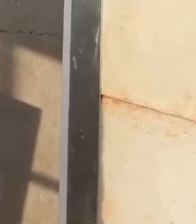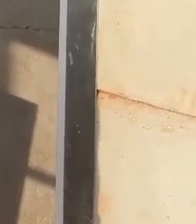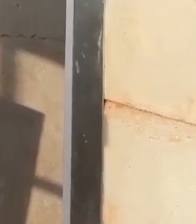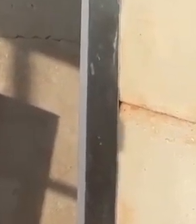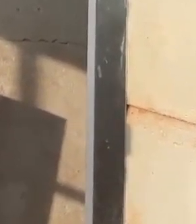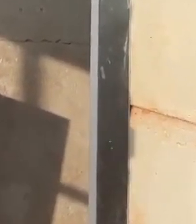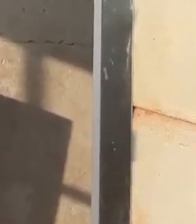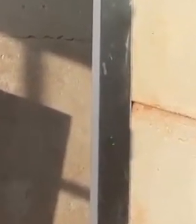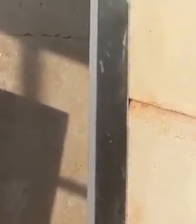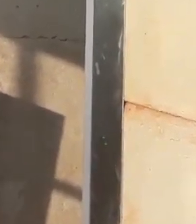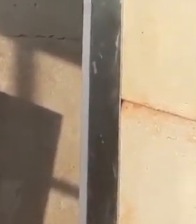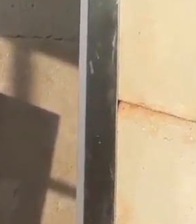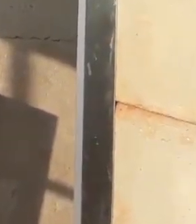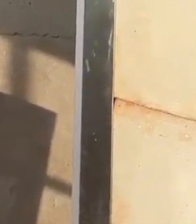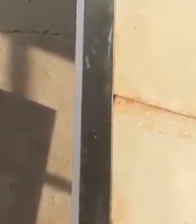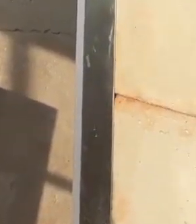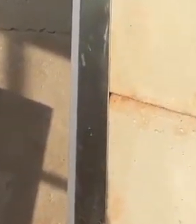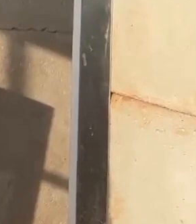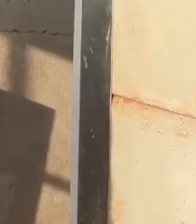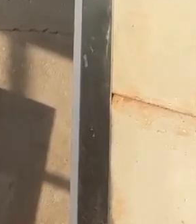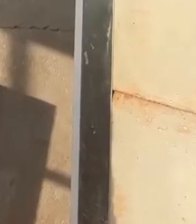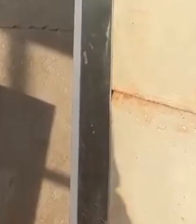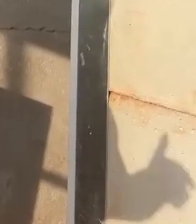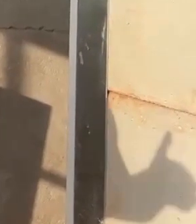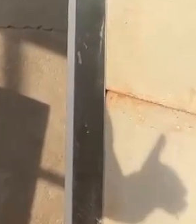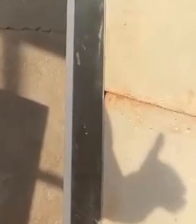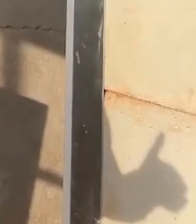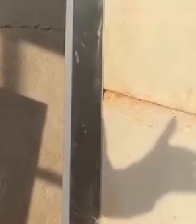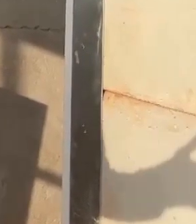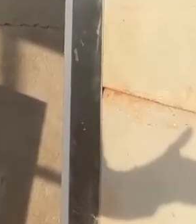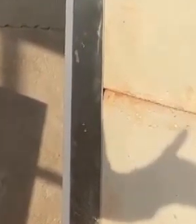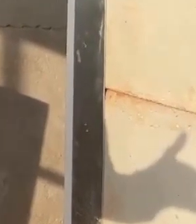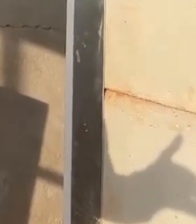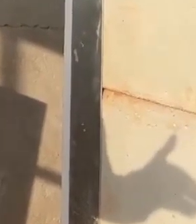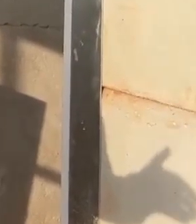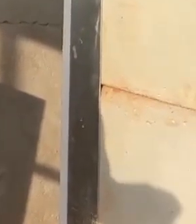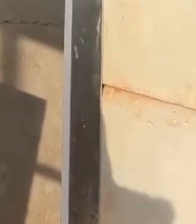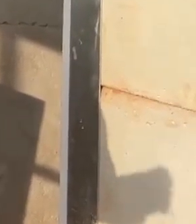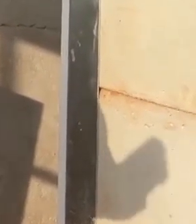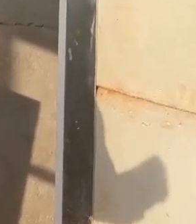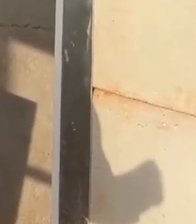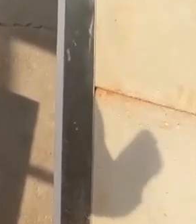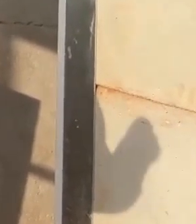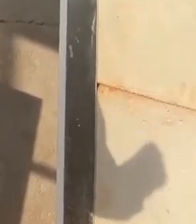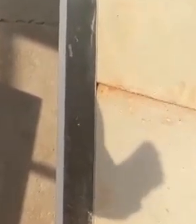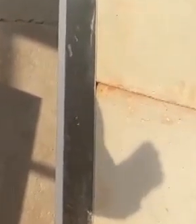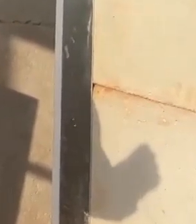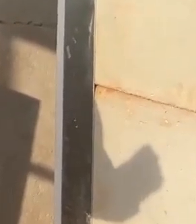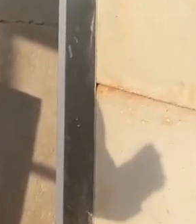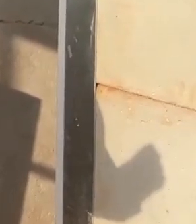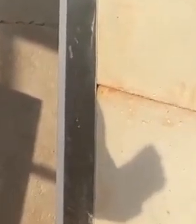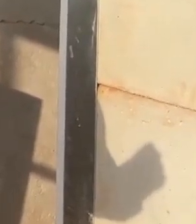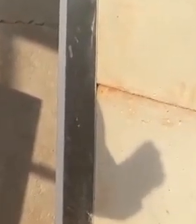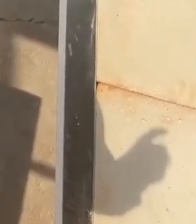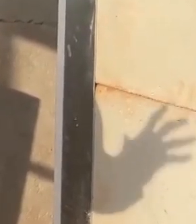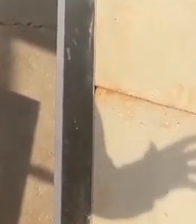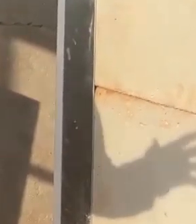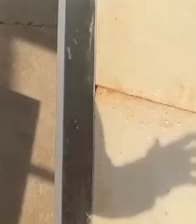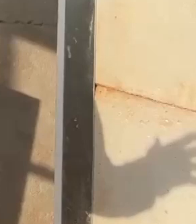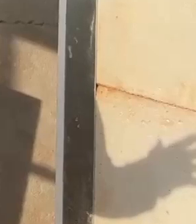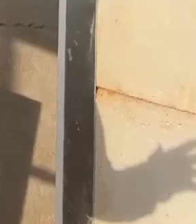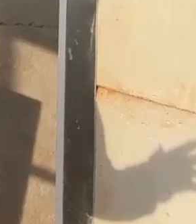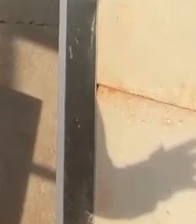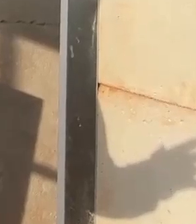Gigi, José Vicente y a todos nuestros televidentes, buenos días. Efectivamente, estamos aquí en el corregimiento Villa Carmelo, vereda La Fonda,